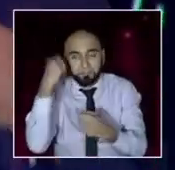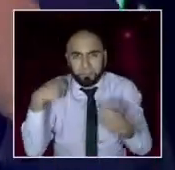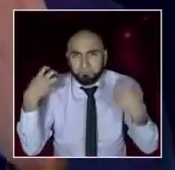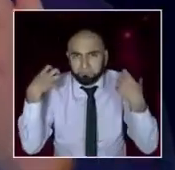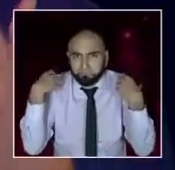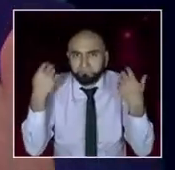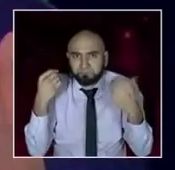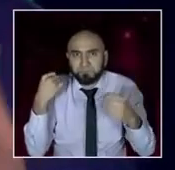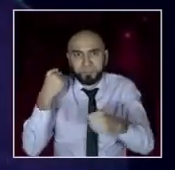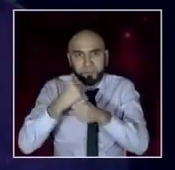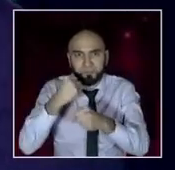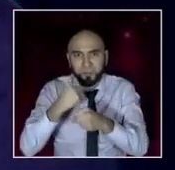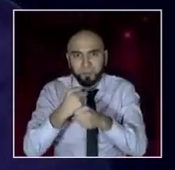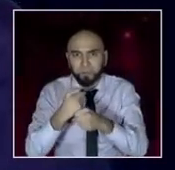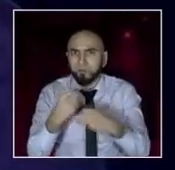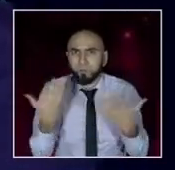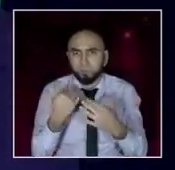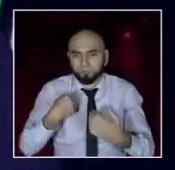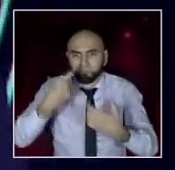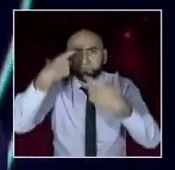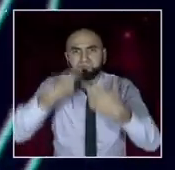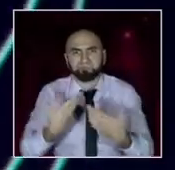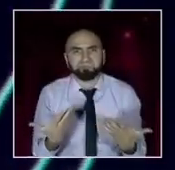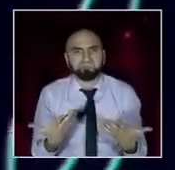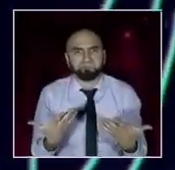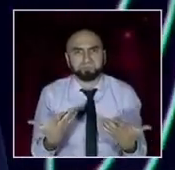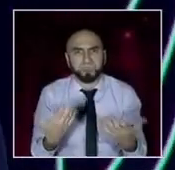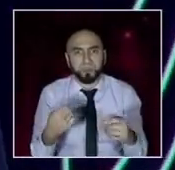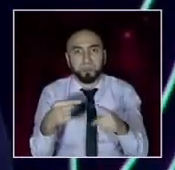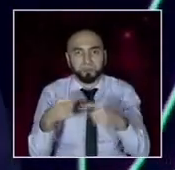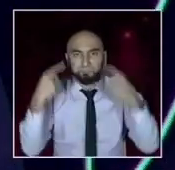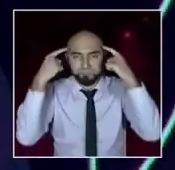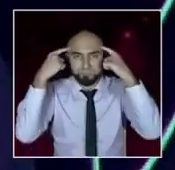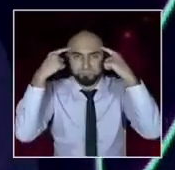esta máquina de carne entre nuestras orejas